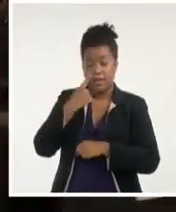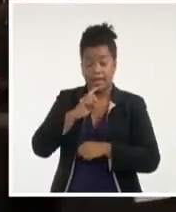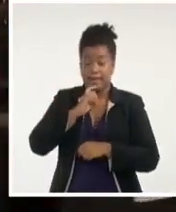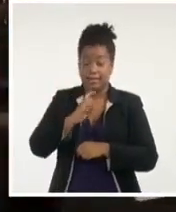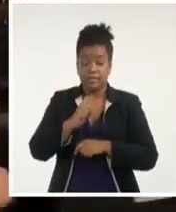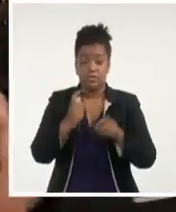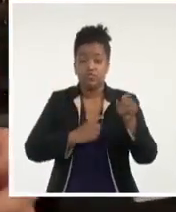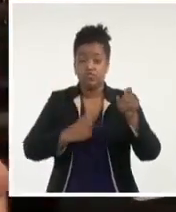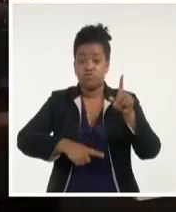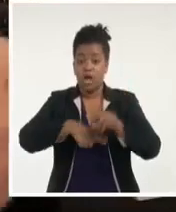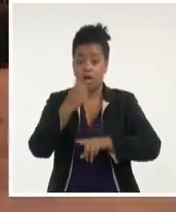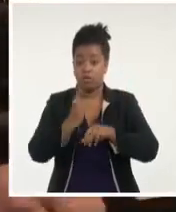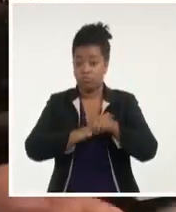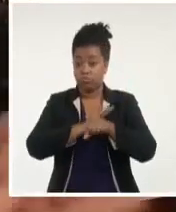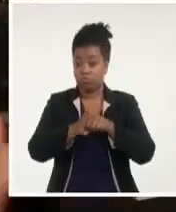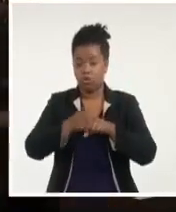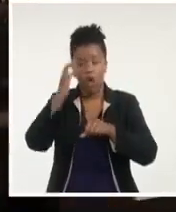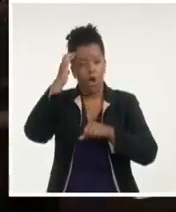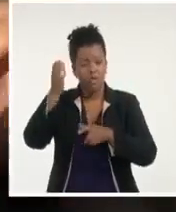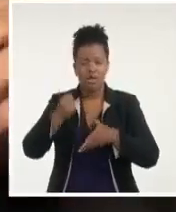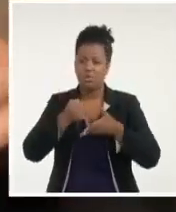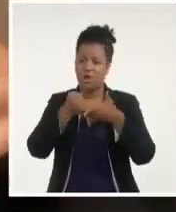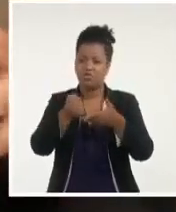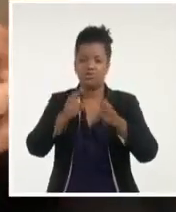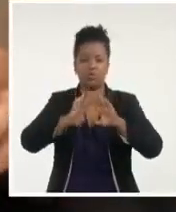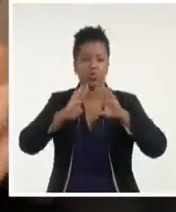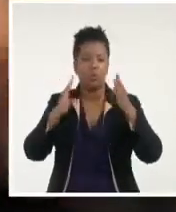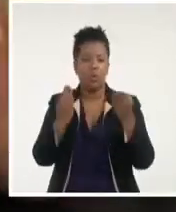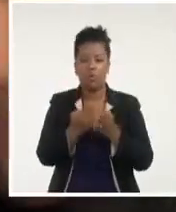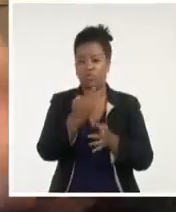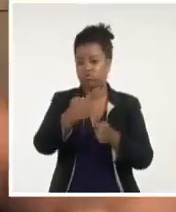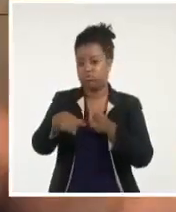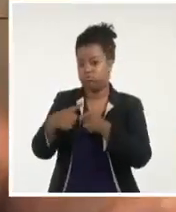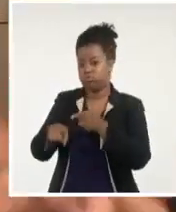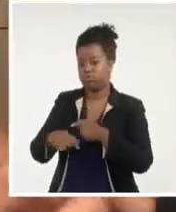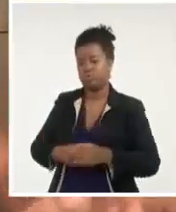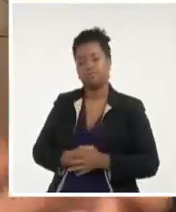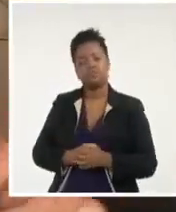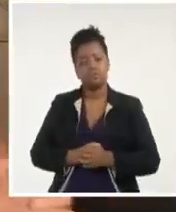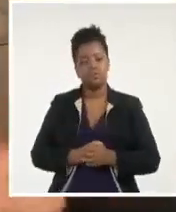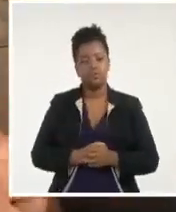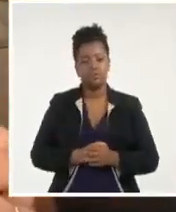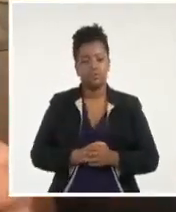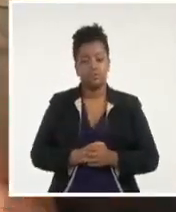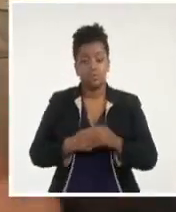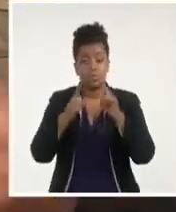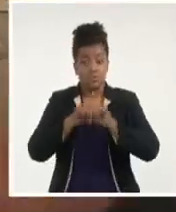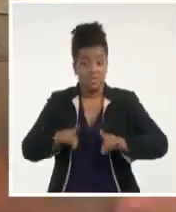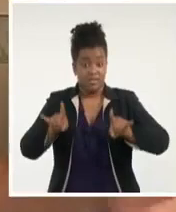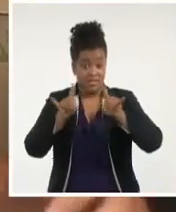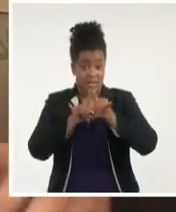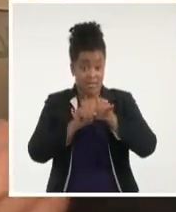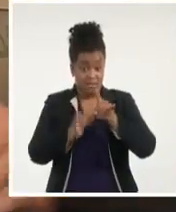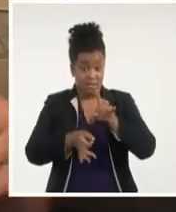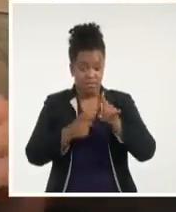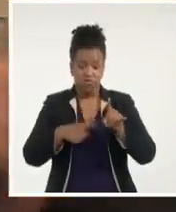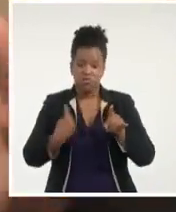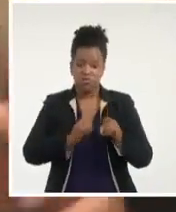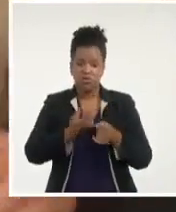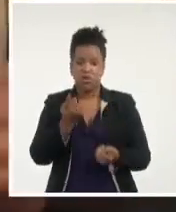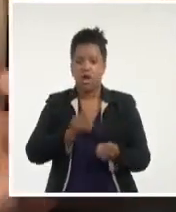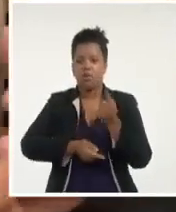de la COVID, y el Estado ha puesto todos los recursos en la UCI. Los hemos tenido incluso personas que abiertamente